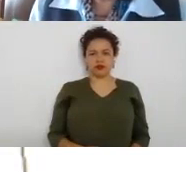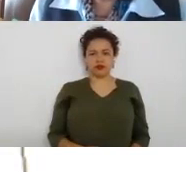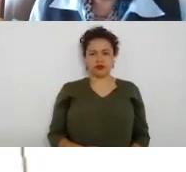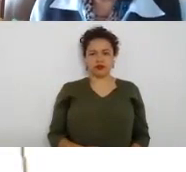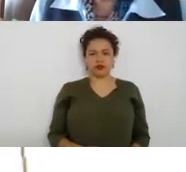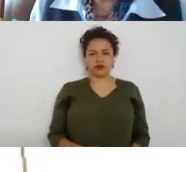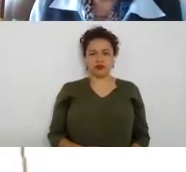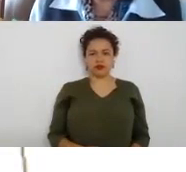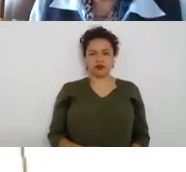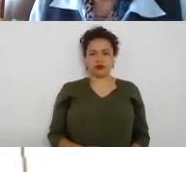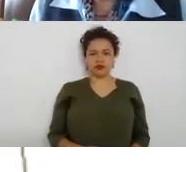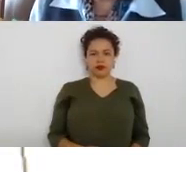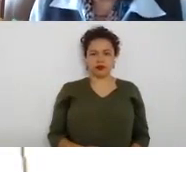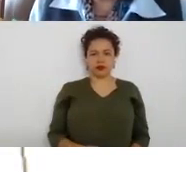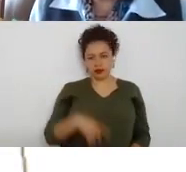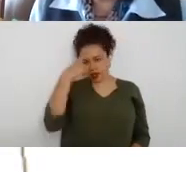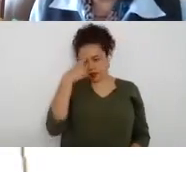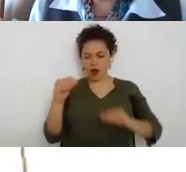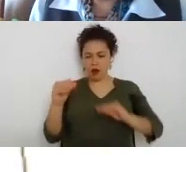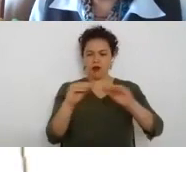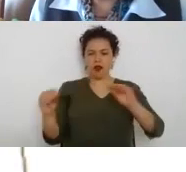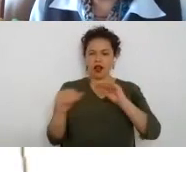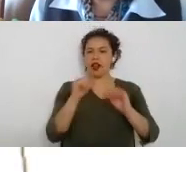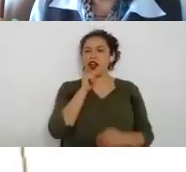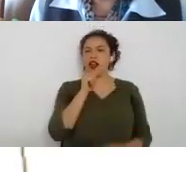precisamente para la inmovilización.